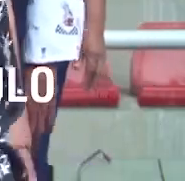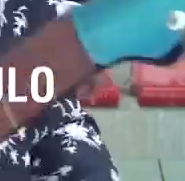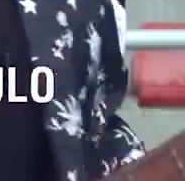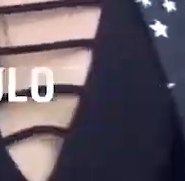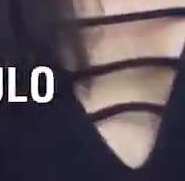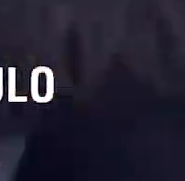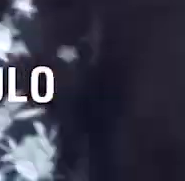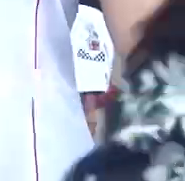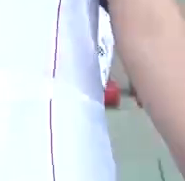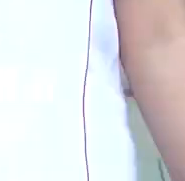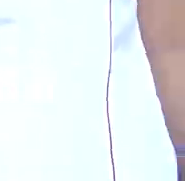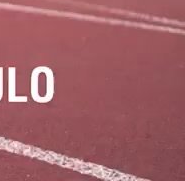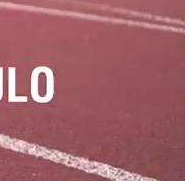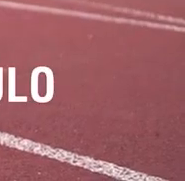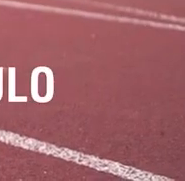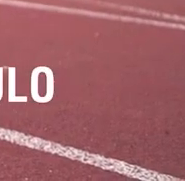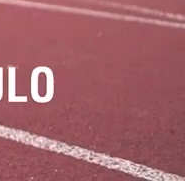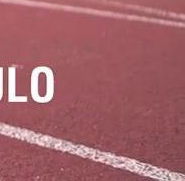En cada paso,